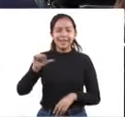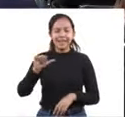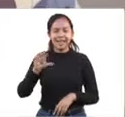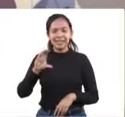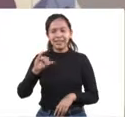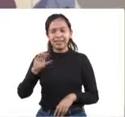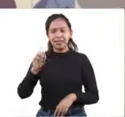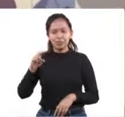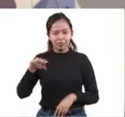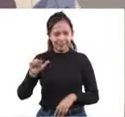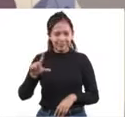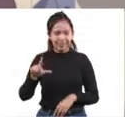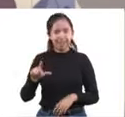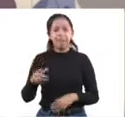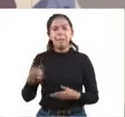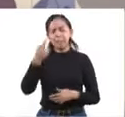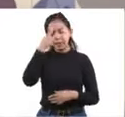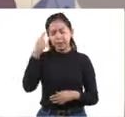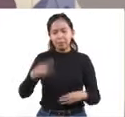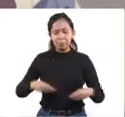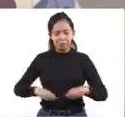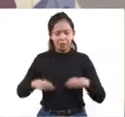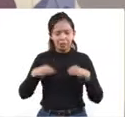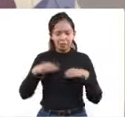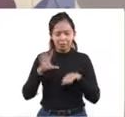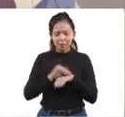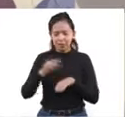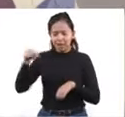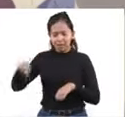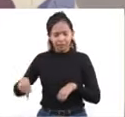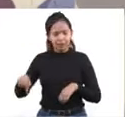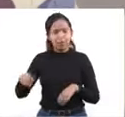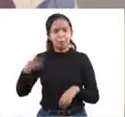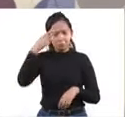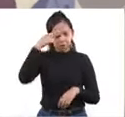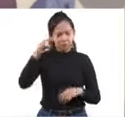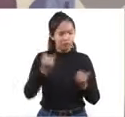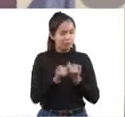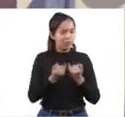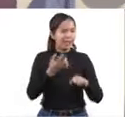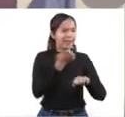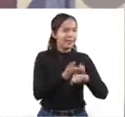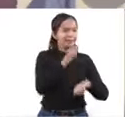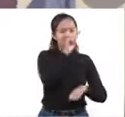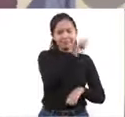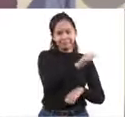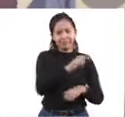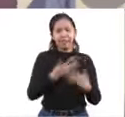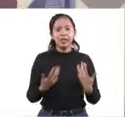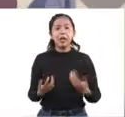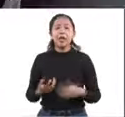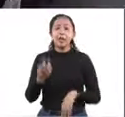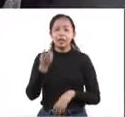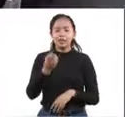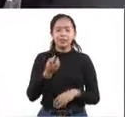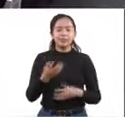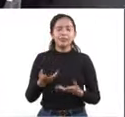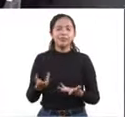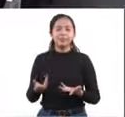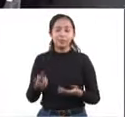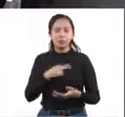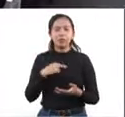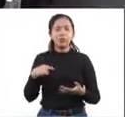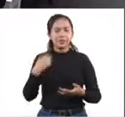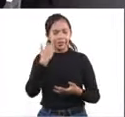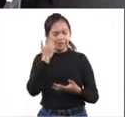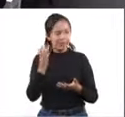puedan hacer su vida aquí, hacer su vida allá y que sepan que tienen pues ese gran apoyo